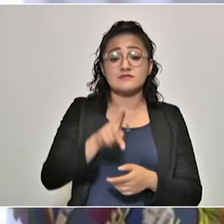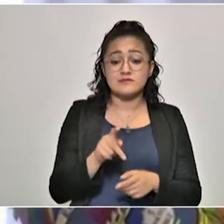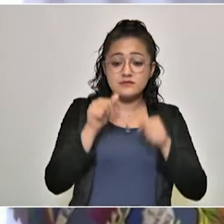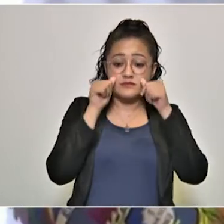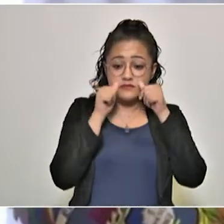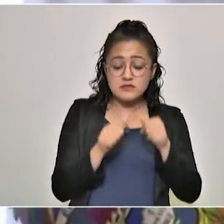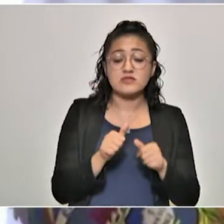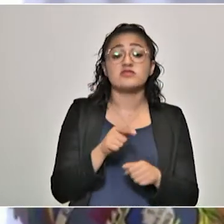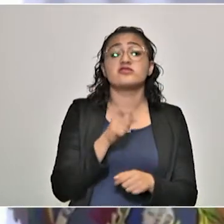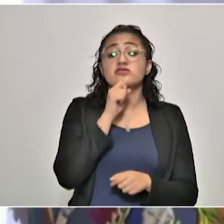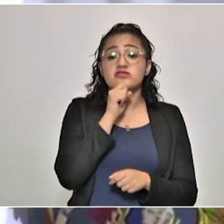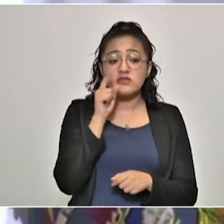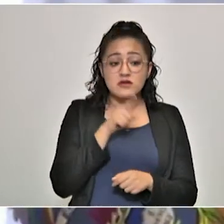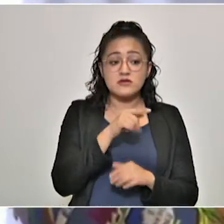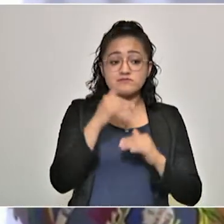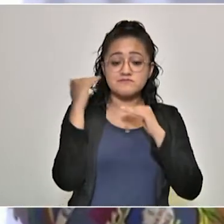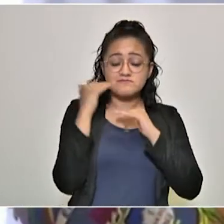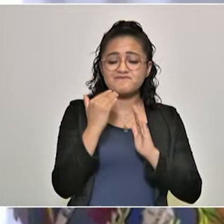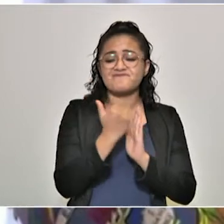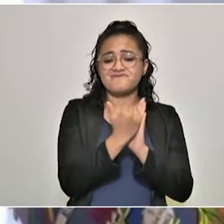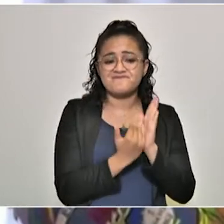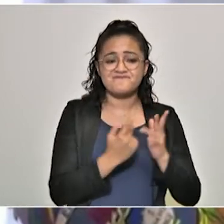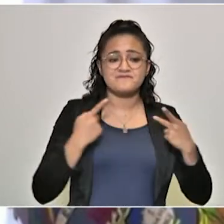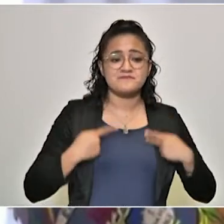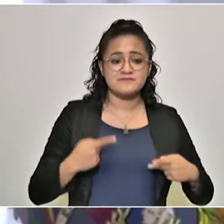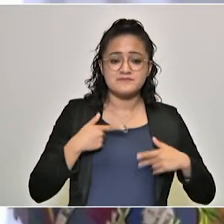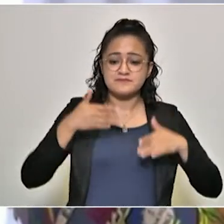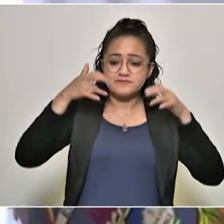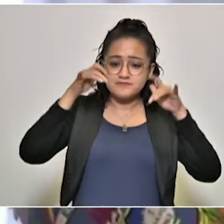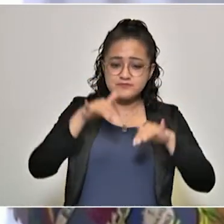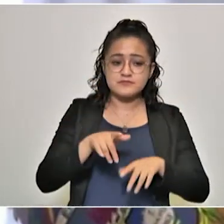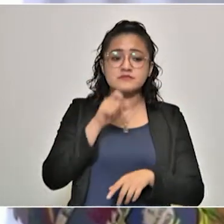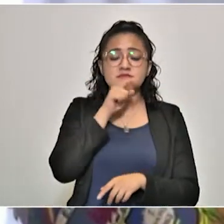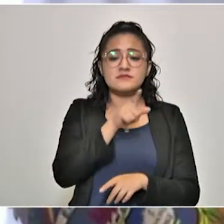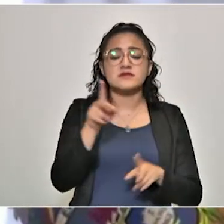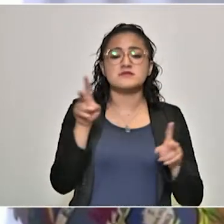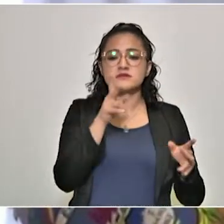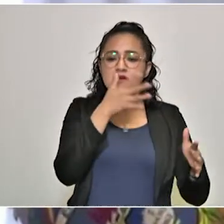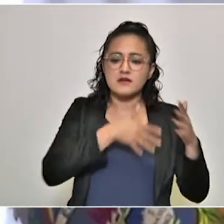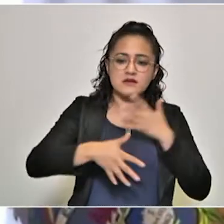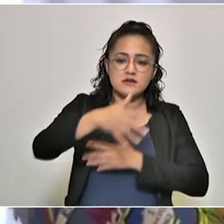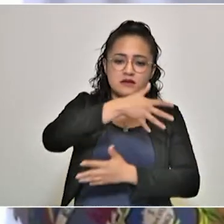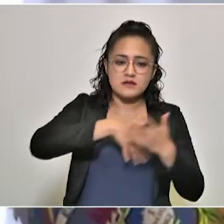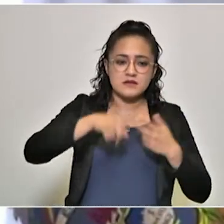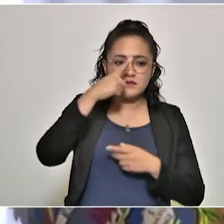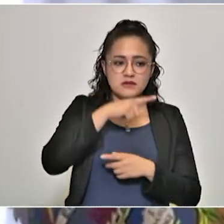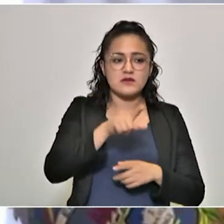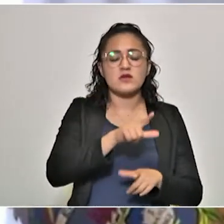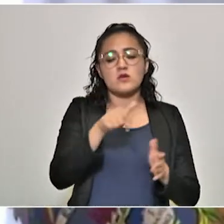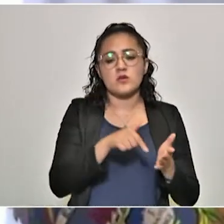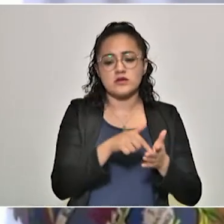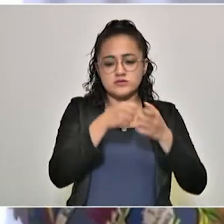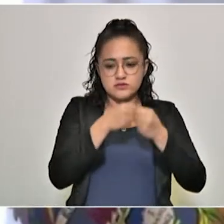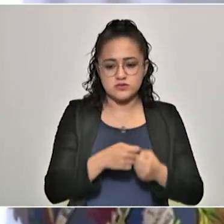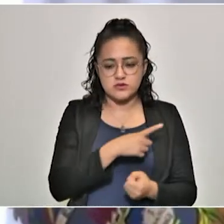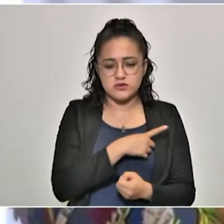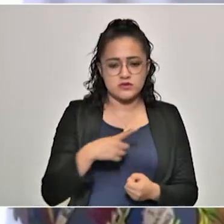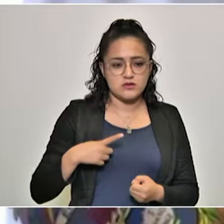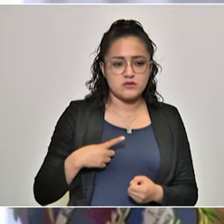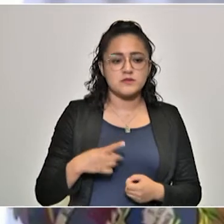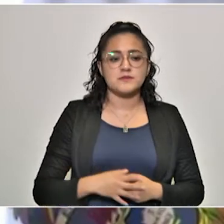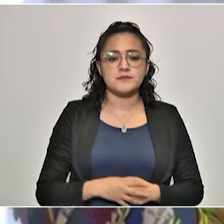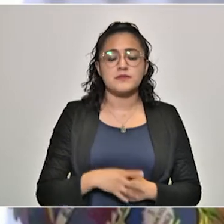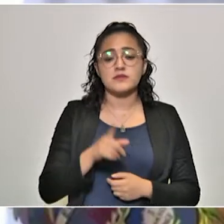a mantener un aforo reducido y ventilación constante para lograr espacios seguros.